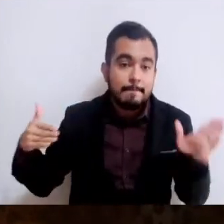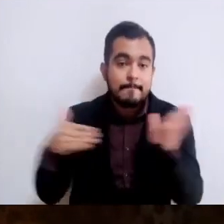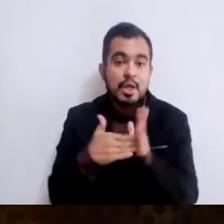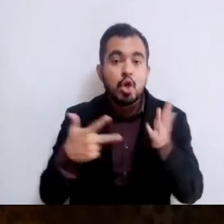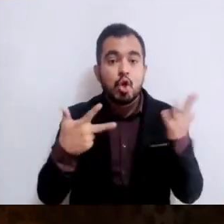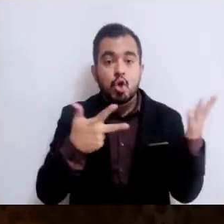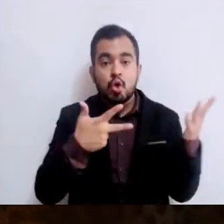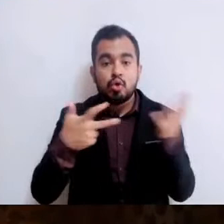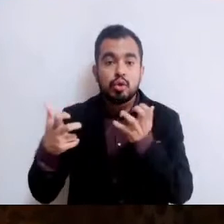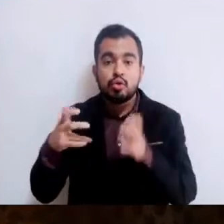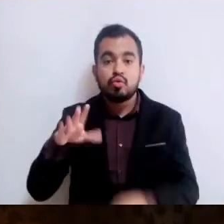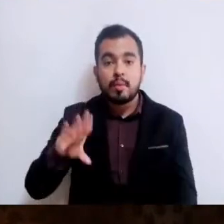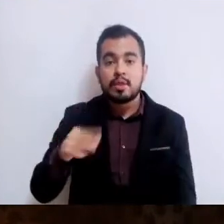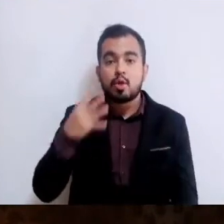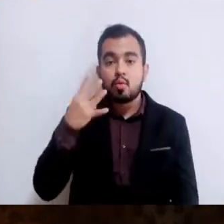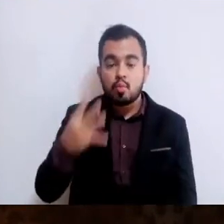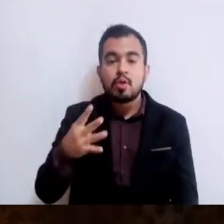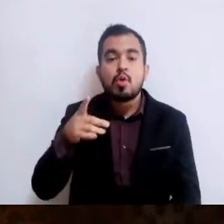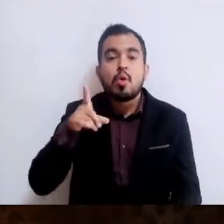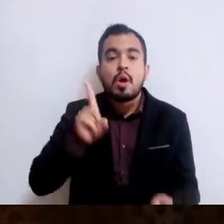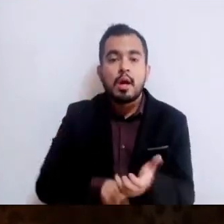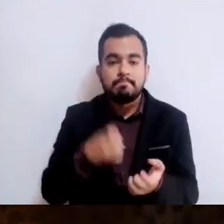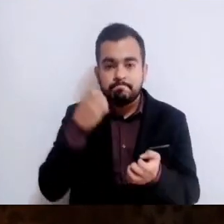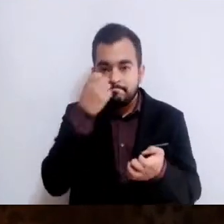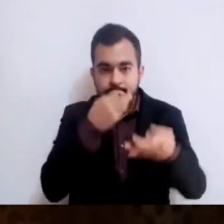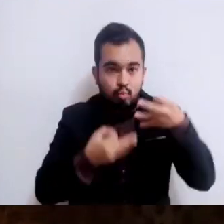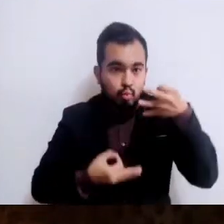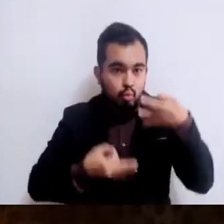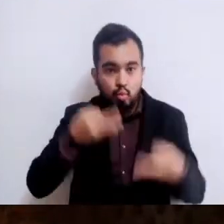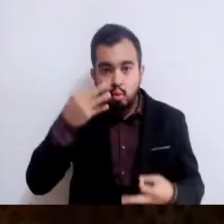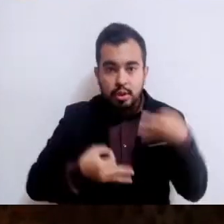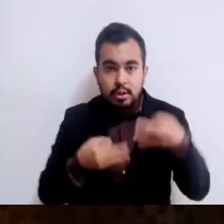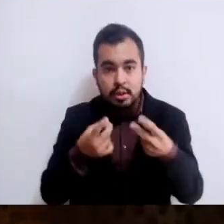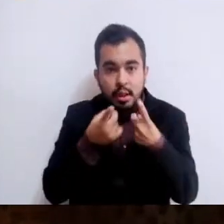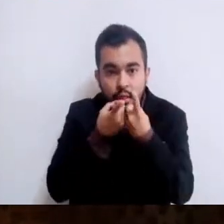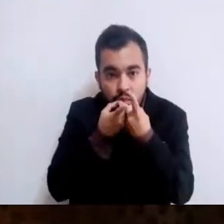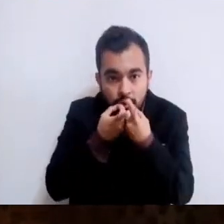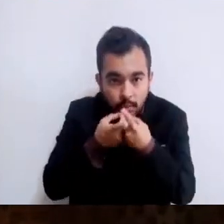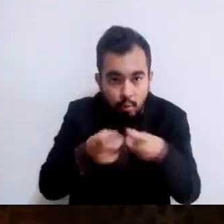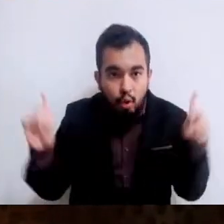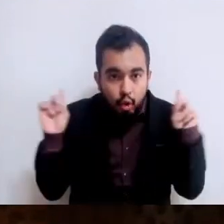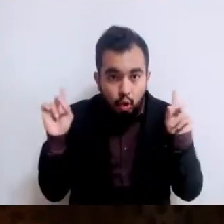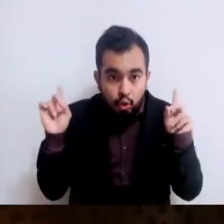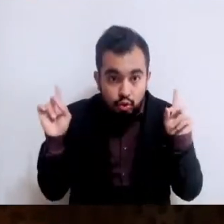37,894 casos de juicios de divorcio incausado,